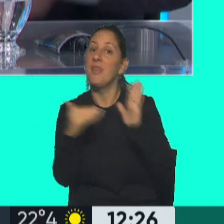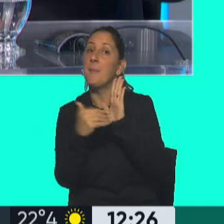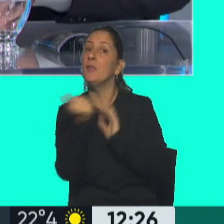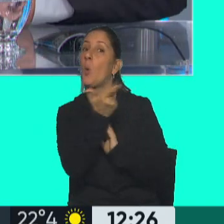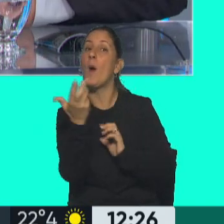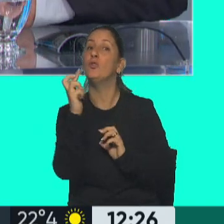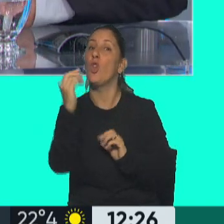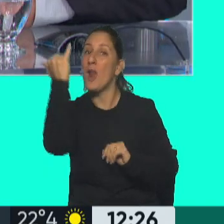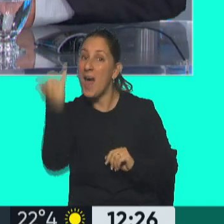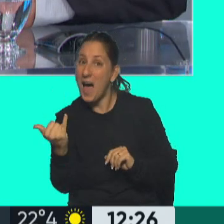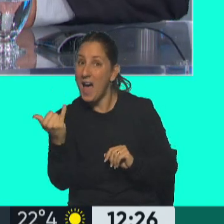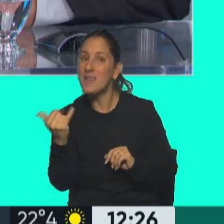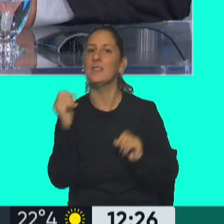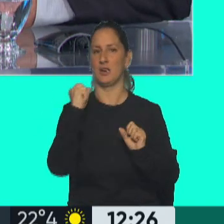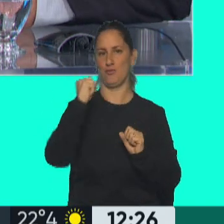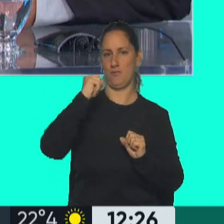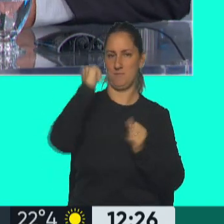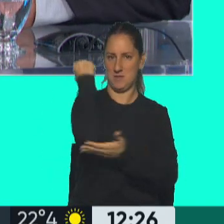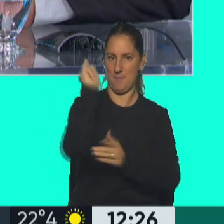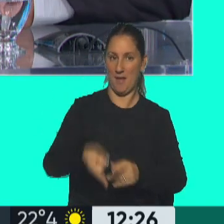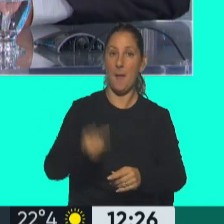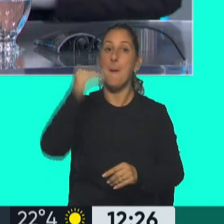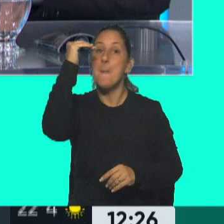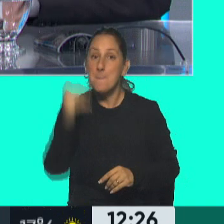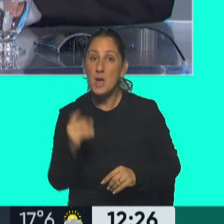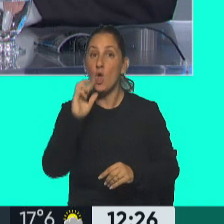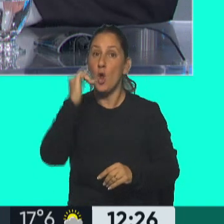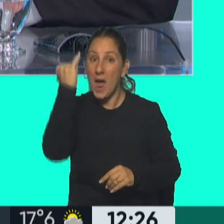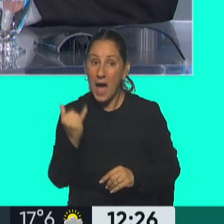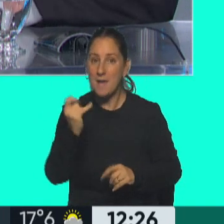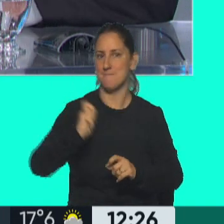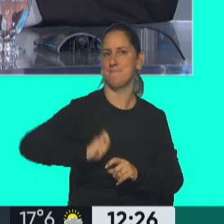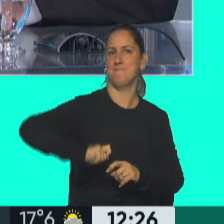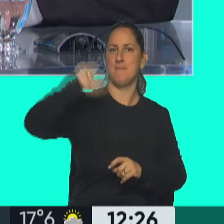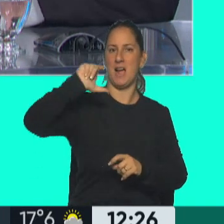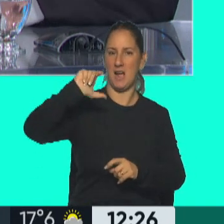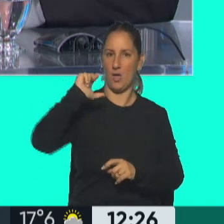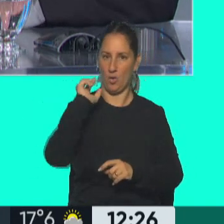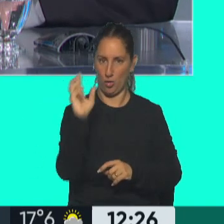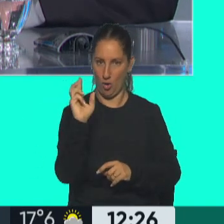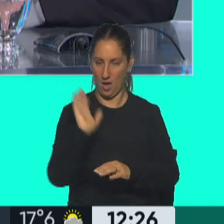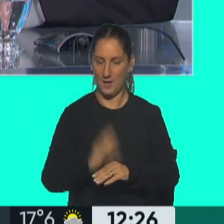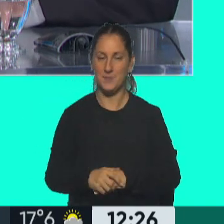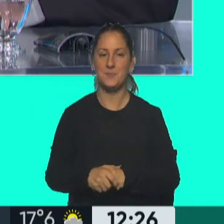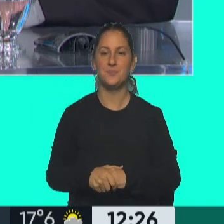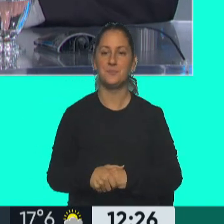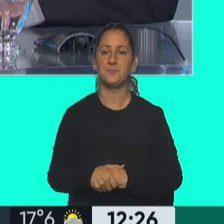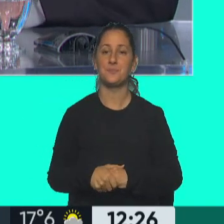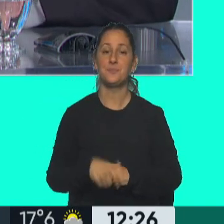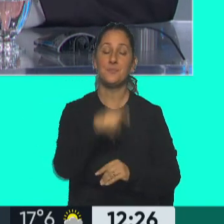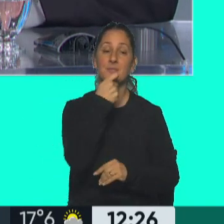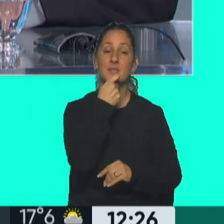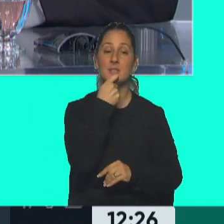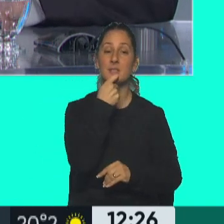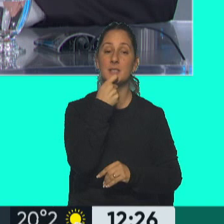de dólares que tenga claro menos dólares tengas más caro va a ser el dólar el peso que se cambia es decir que si si